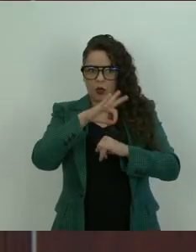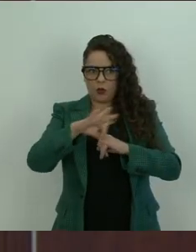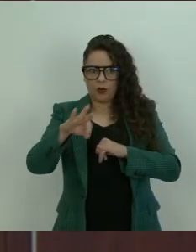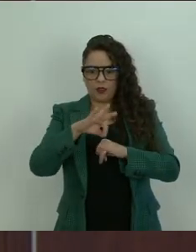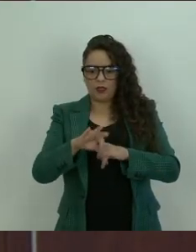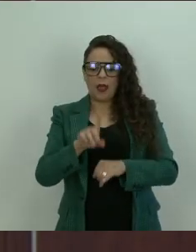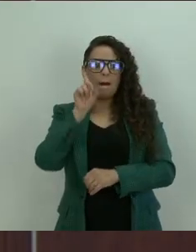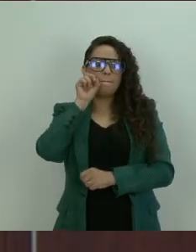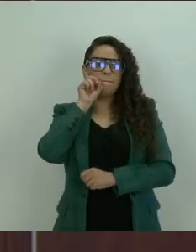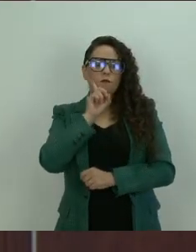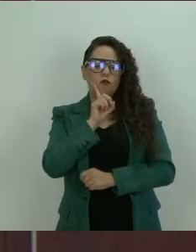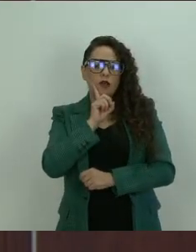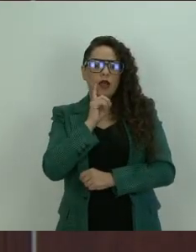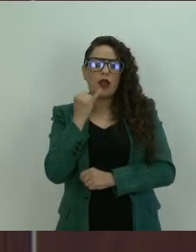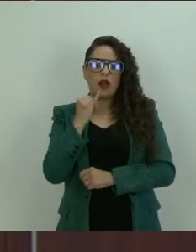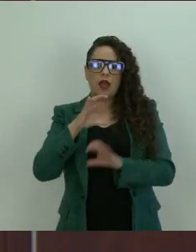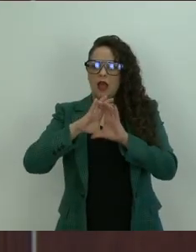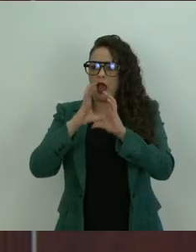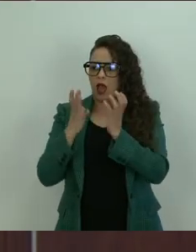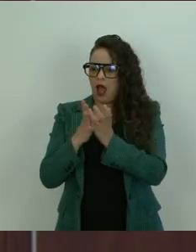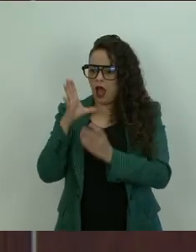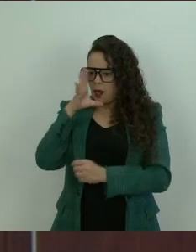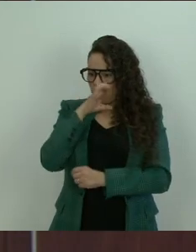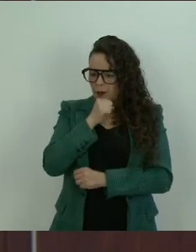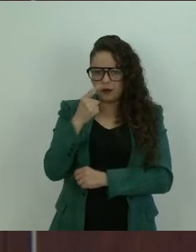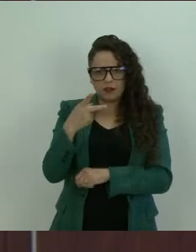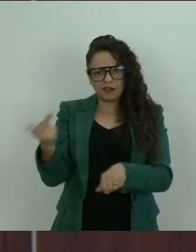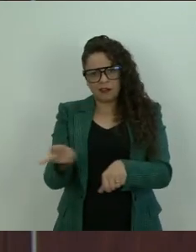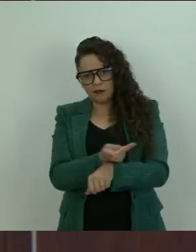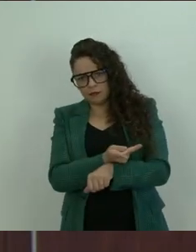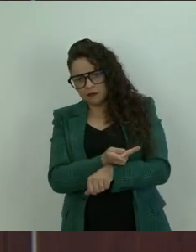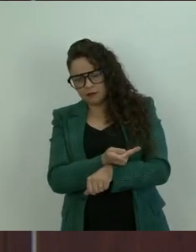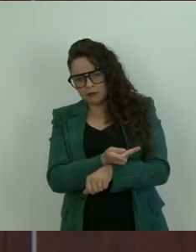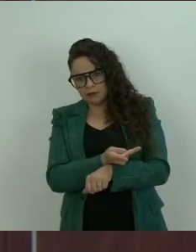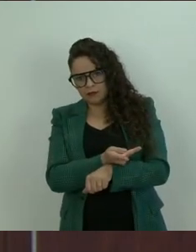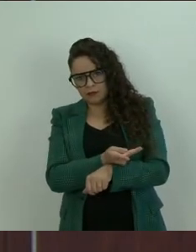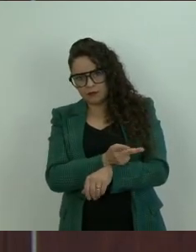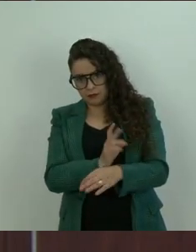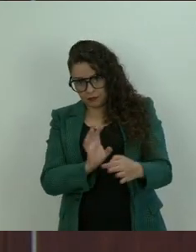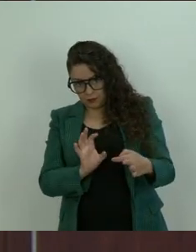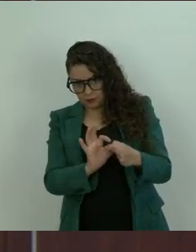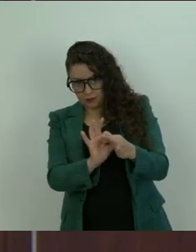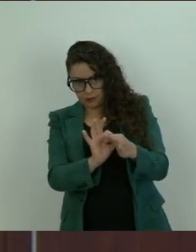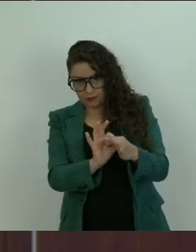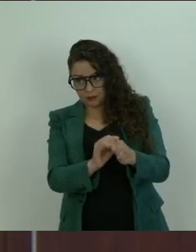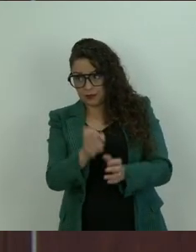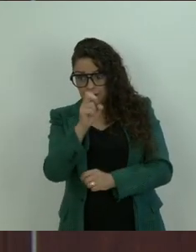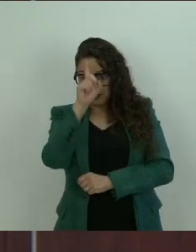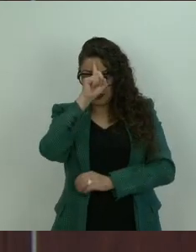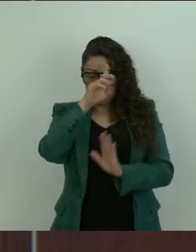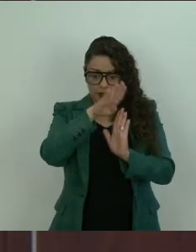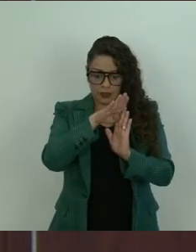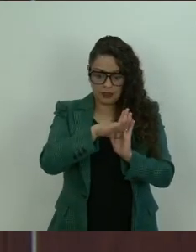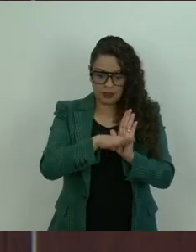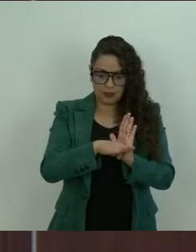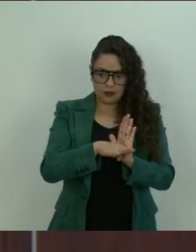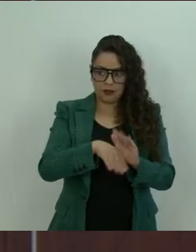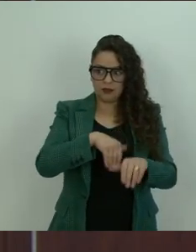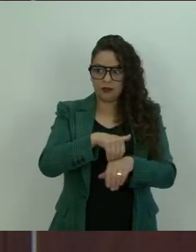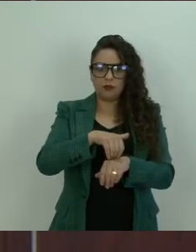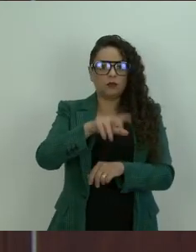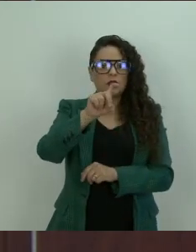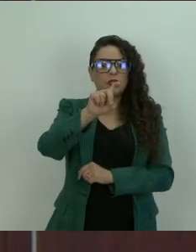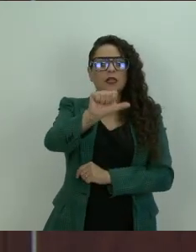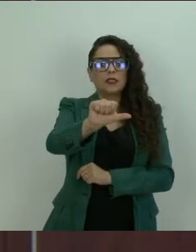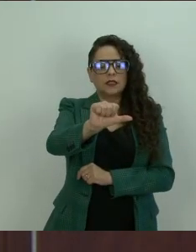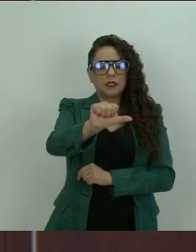las mujeres y el cambio climático? ¿Qué pasa con las mujeres? Que esa fue la Recomendación General